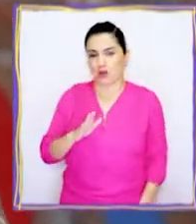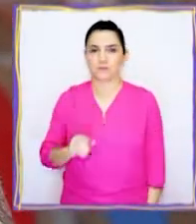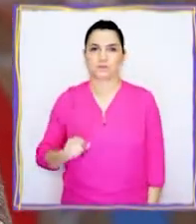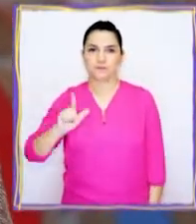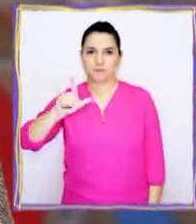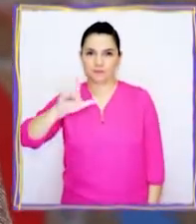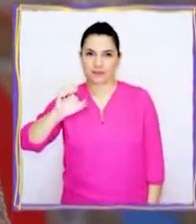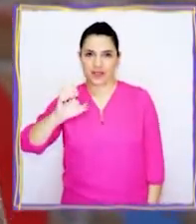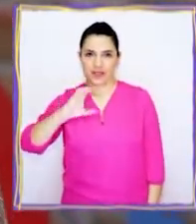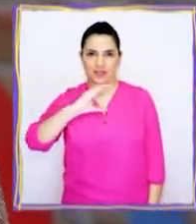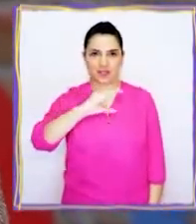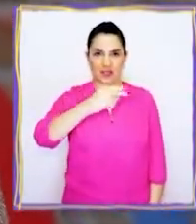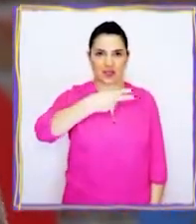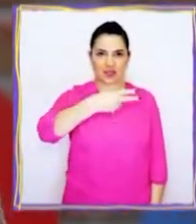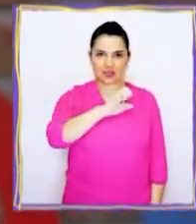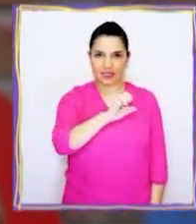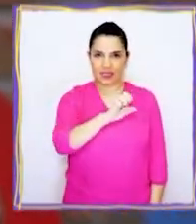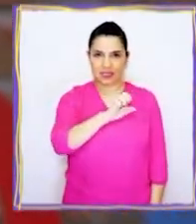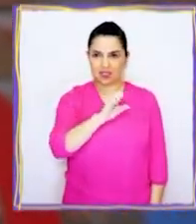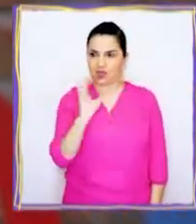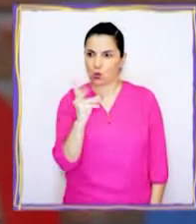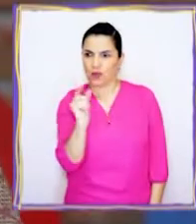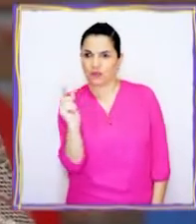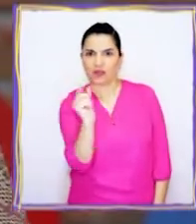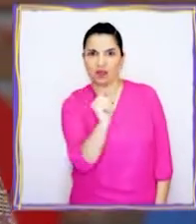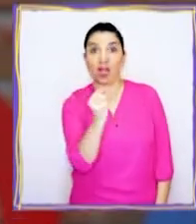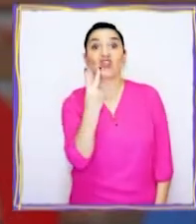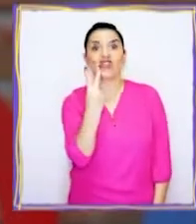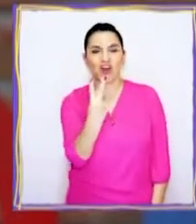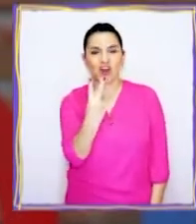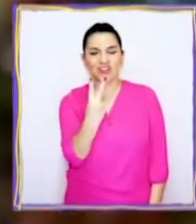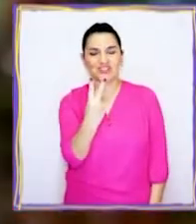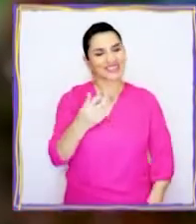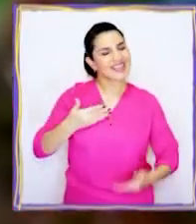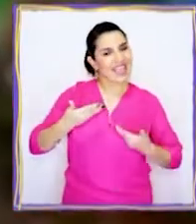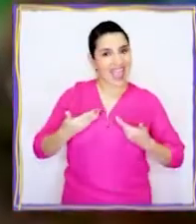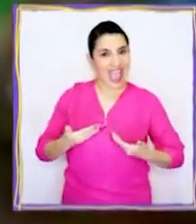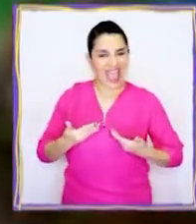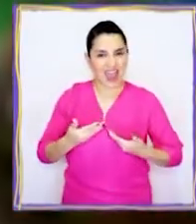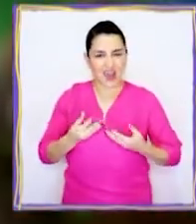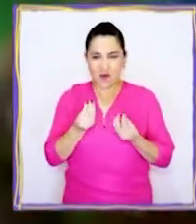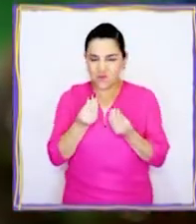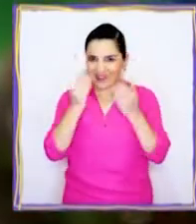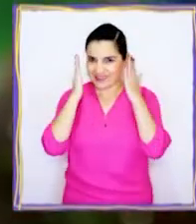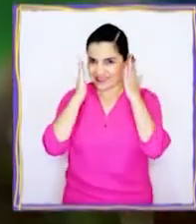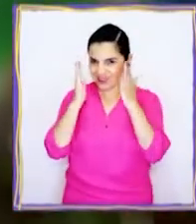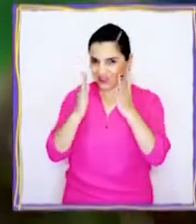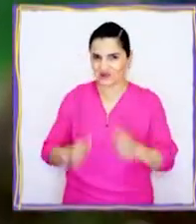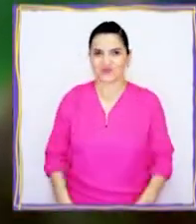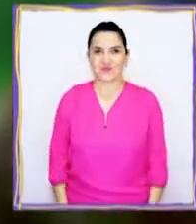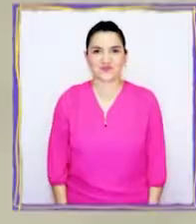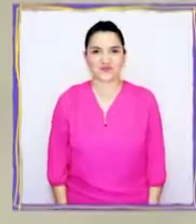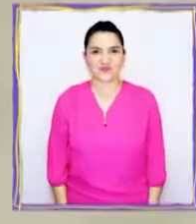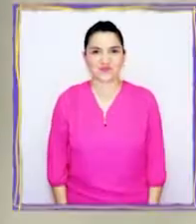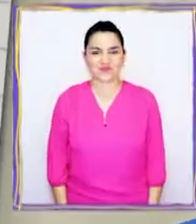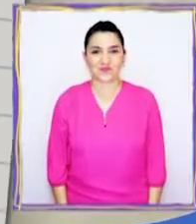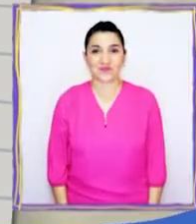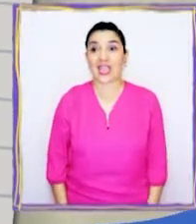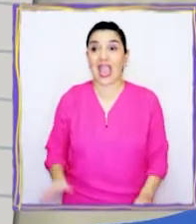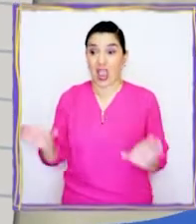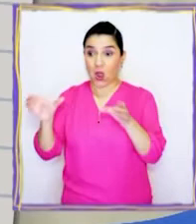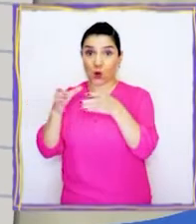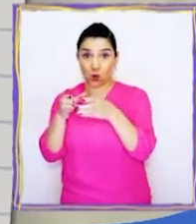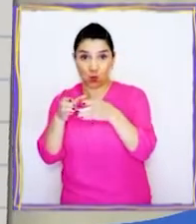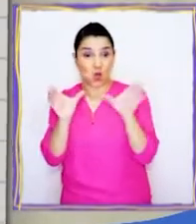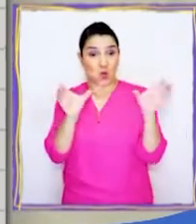seguros. Leche. ¿Cuántas sílabas? Dos. Ahora pongan mucha atención.